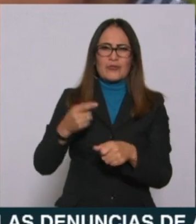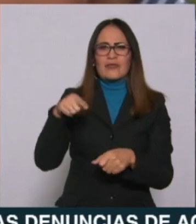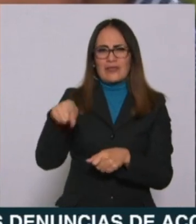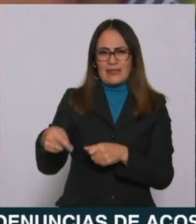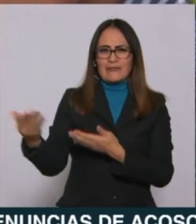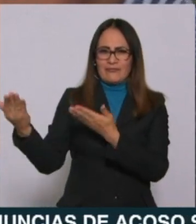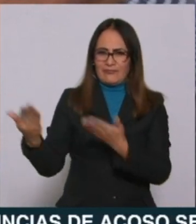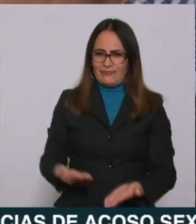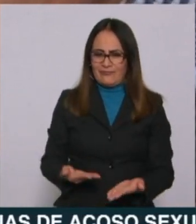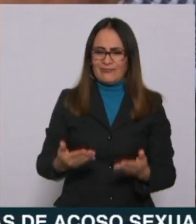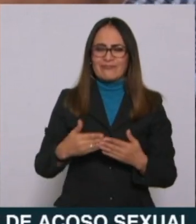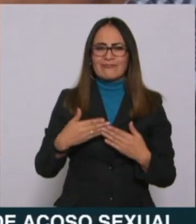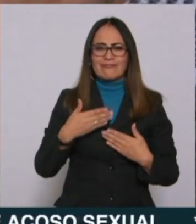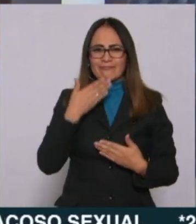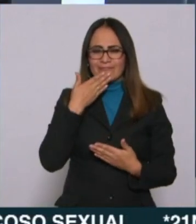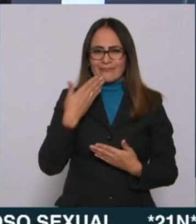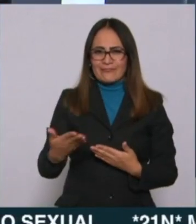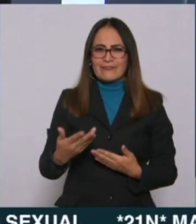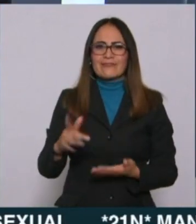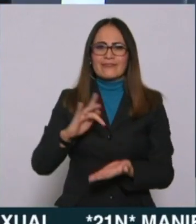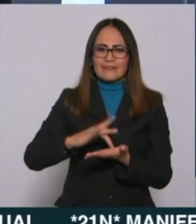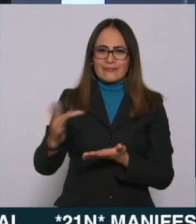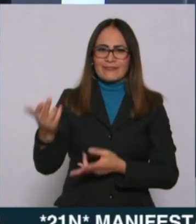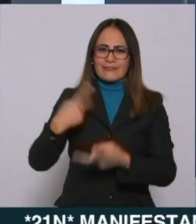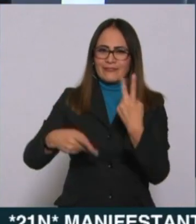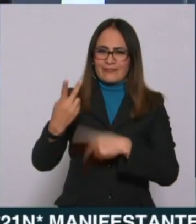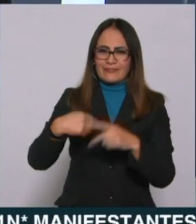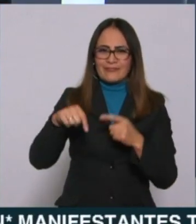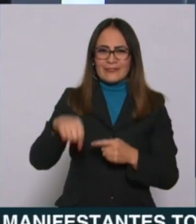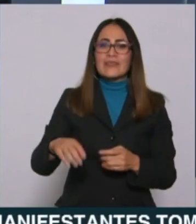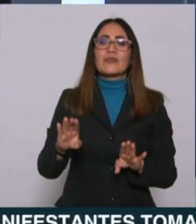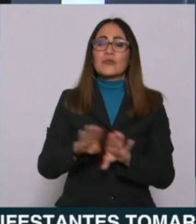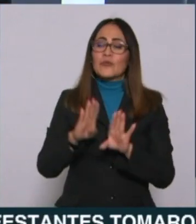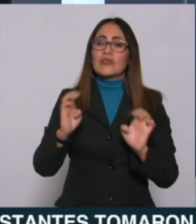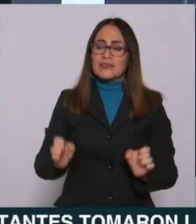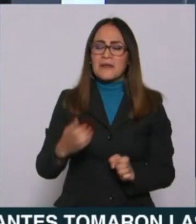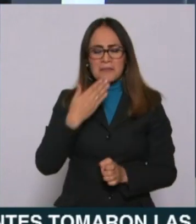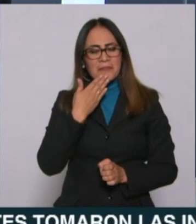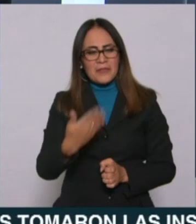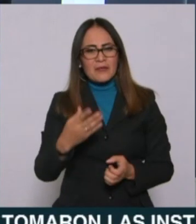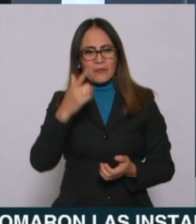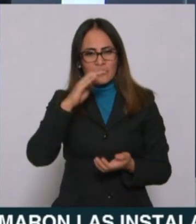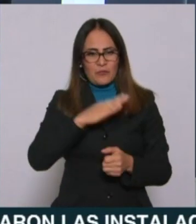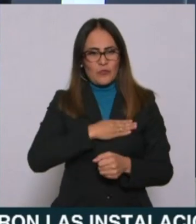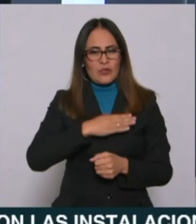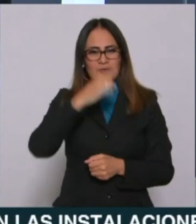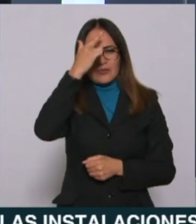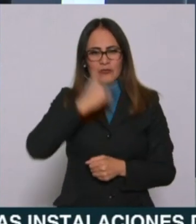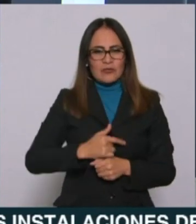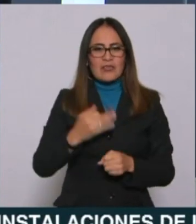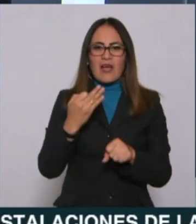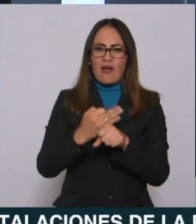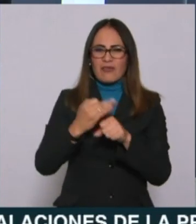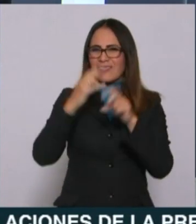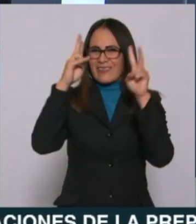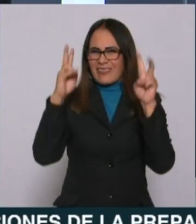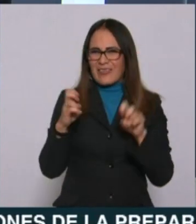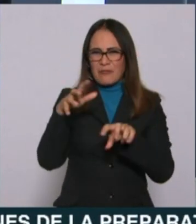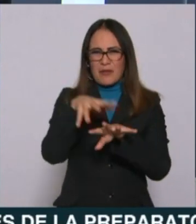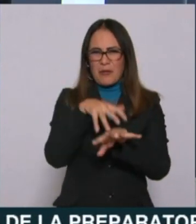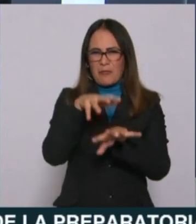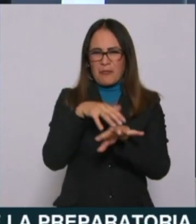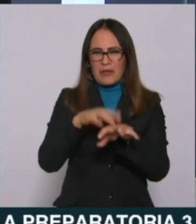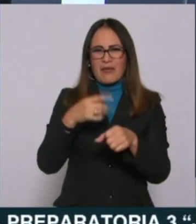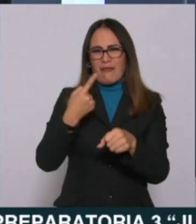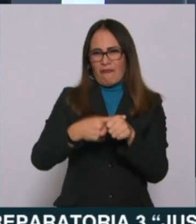recibimos con muchísimo gusto. Doctor, muchas gracias por acompañarnos. ¿Cómo le va? Muy bien, muy buenas noches. Doctor, pues hablábamos del pie diabético.